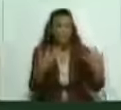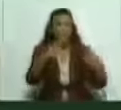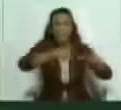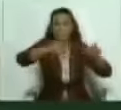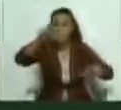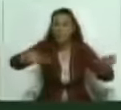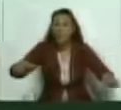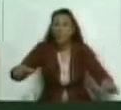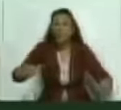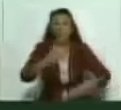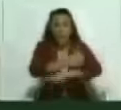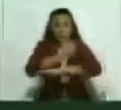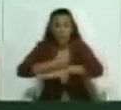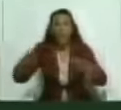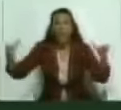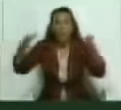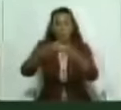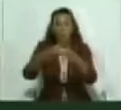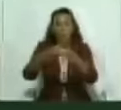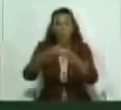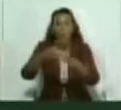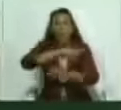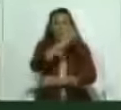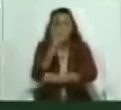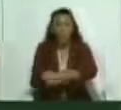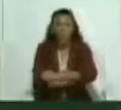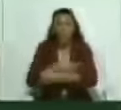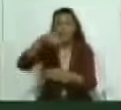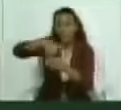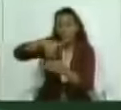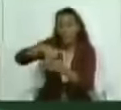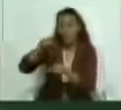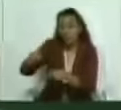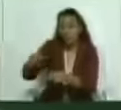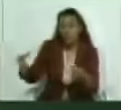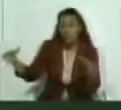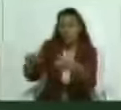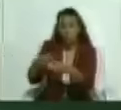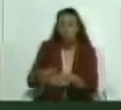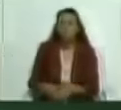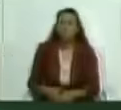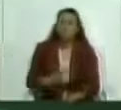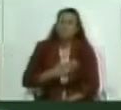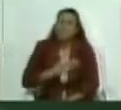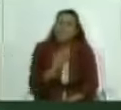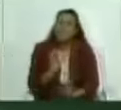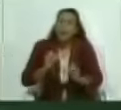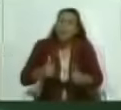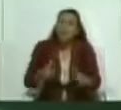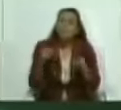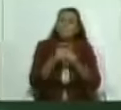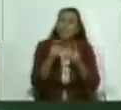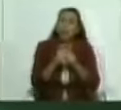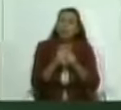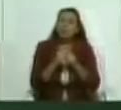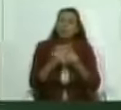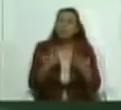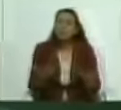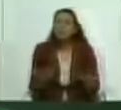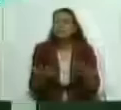los rectores que conforman este poder electoral. Quiero comenzar,